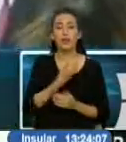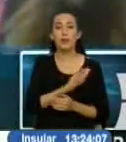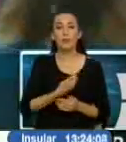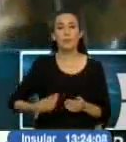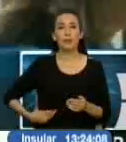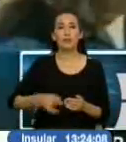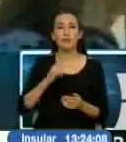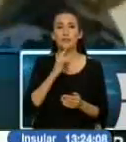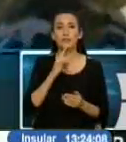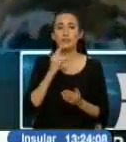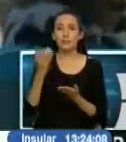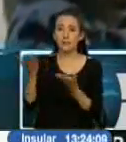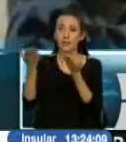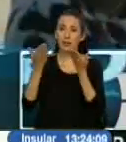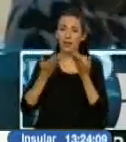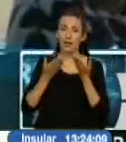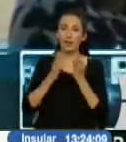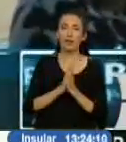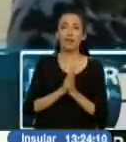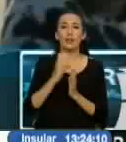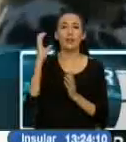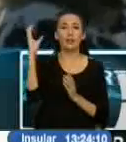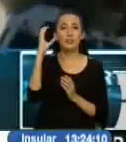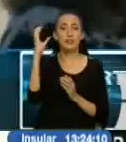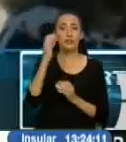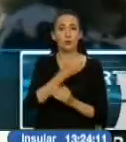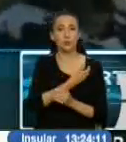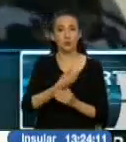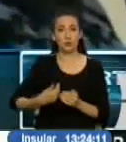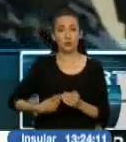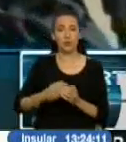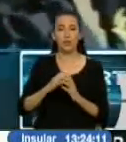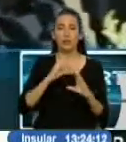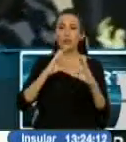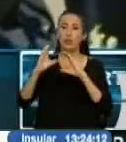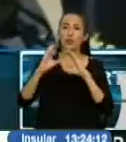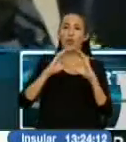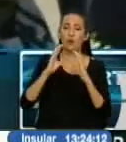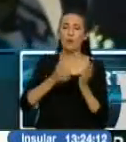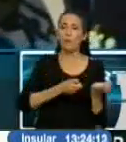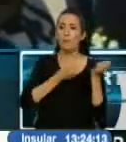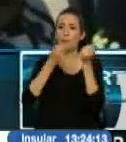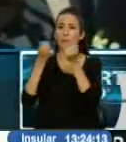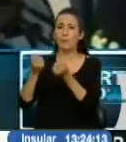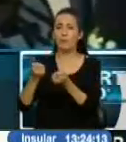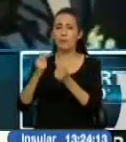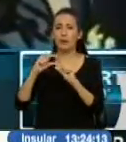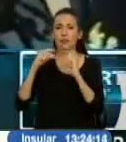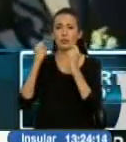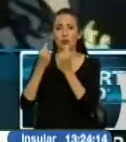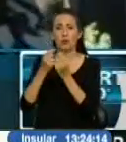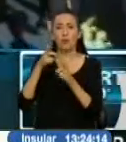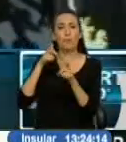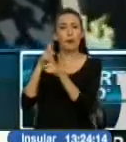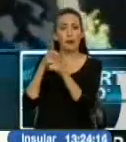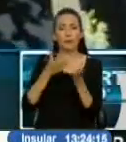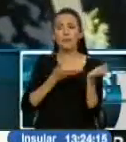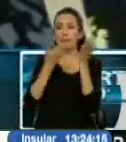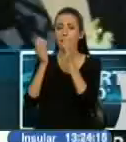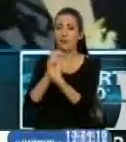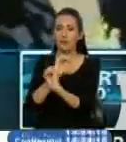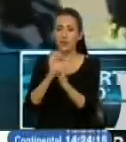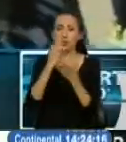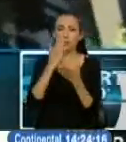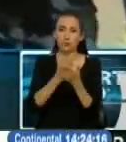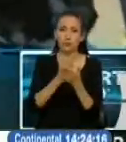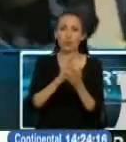Trump, recibió a su homólogo de Turquía, Recep Tayyip Erdogan, quien tratará de convencer a Trump de no entregar armas a las milicias kurdas en Siria. Turquía respalda la lucha del gobierno